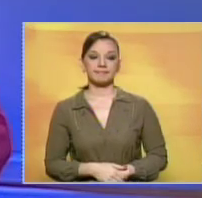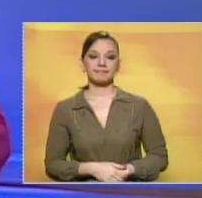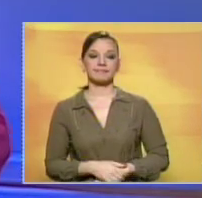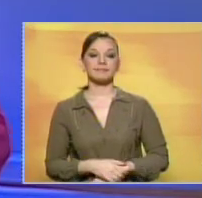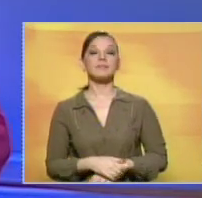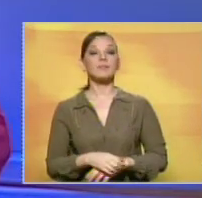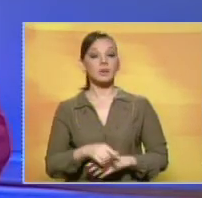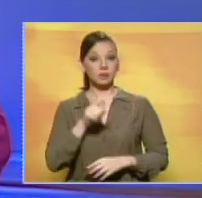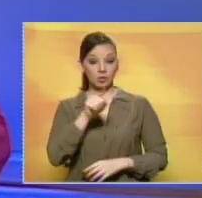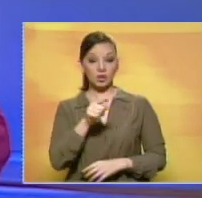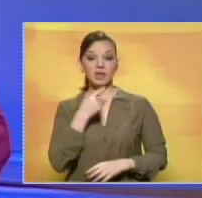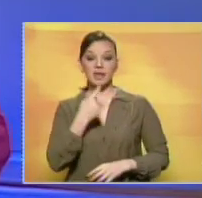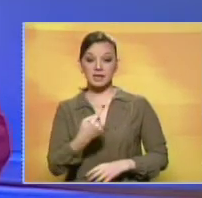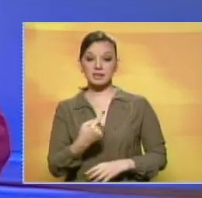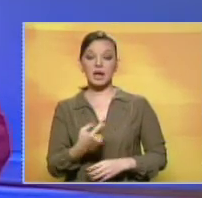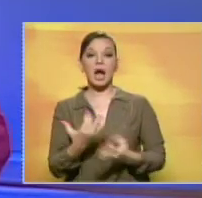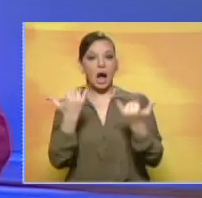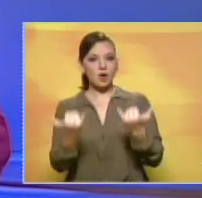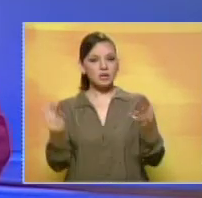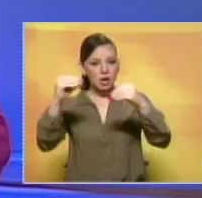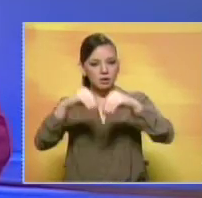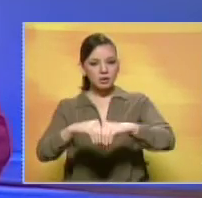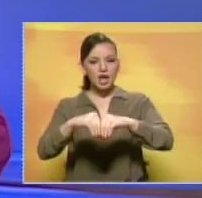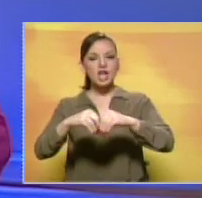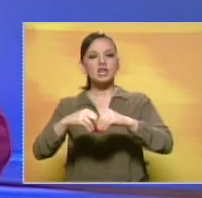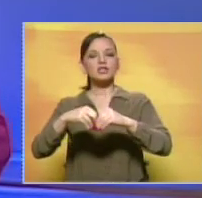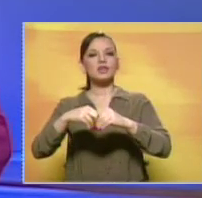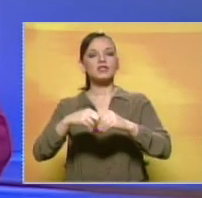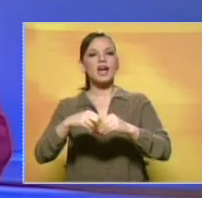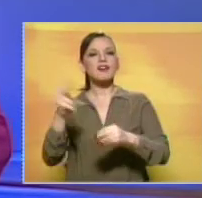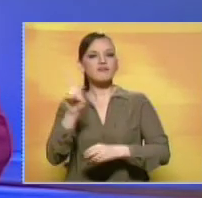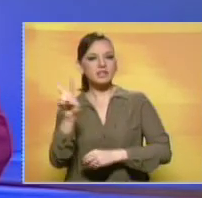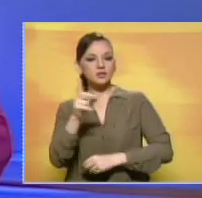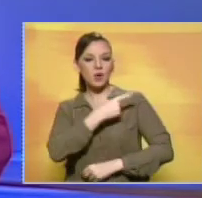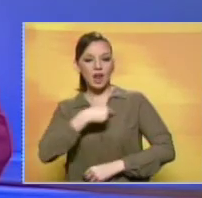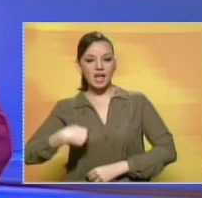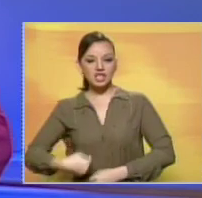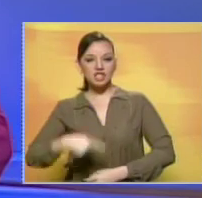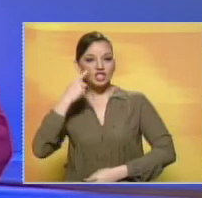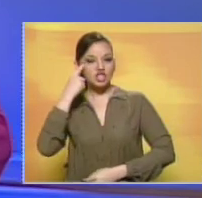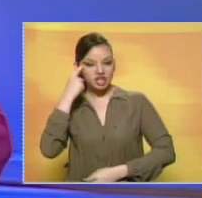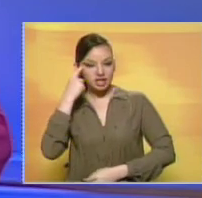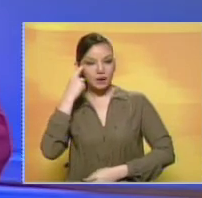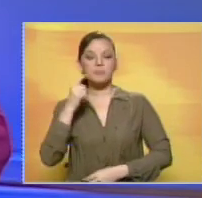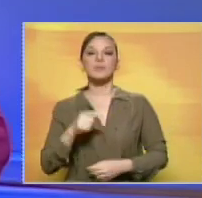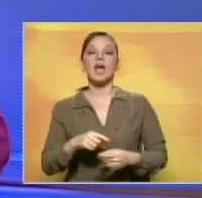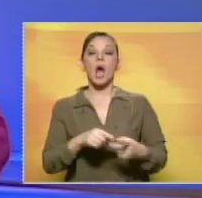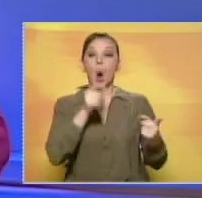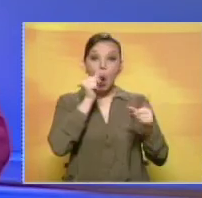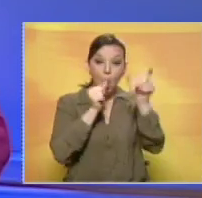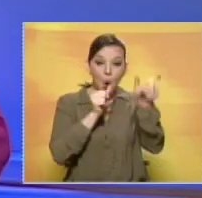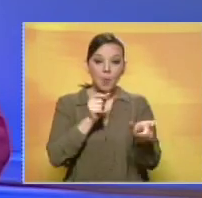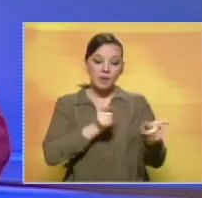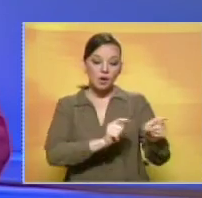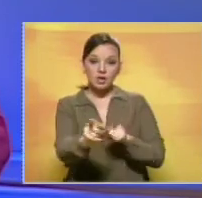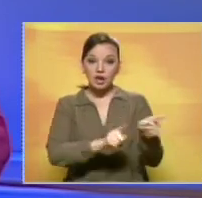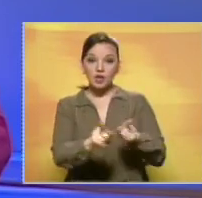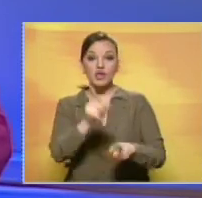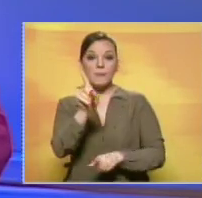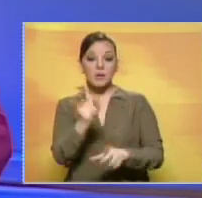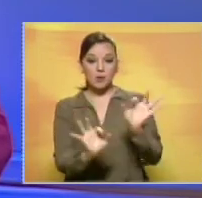A propósito de los recientes convenios suscritos entre Venezuela y la República Popular China, Julio Borges, coordinador nacional de Primero